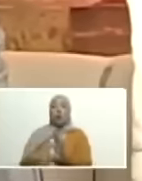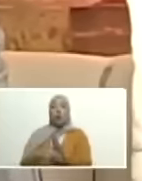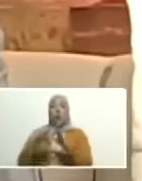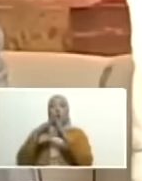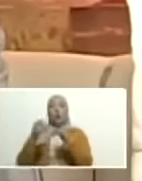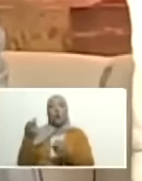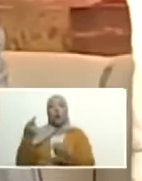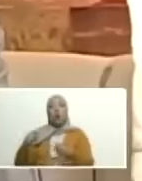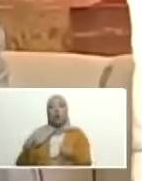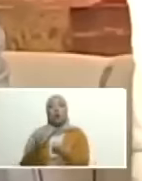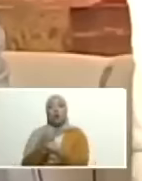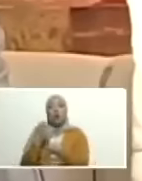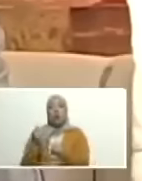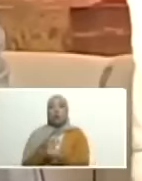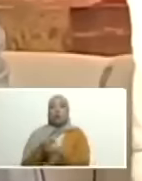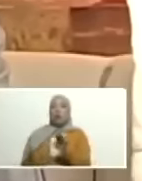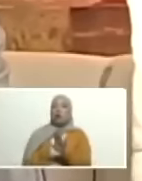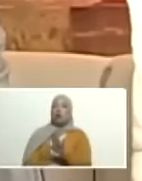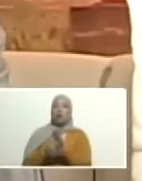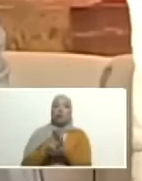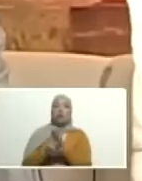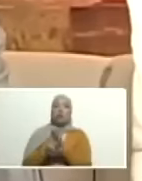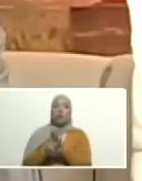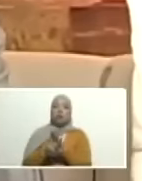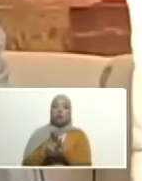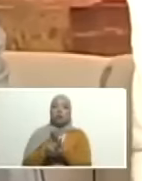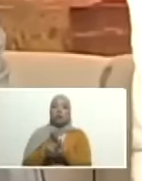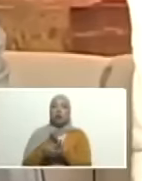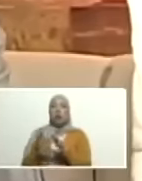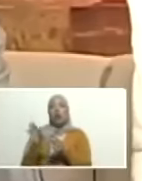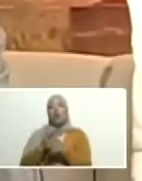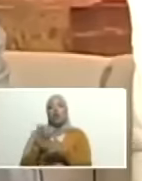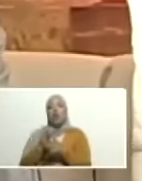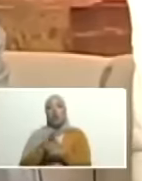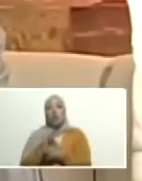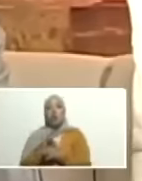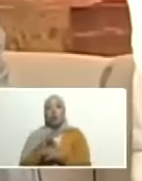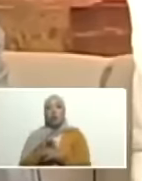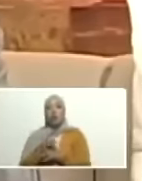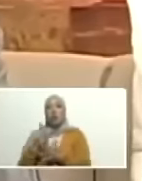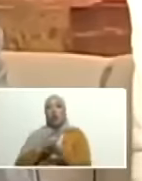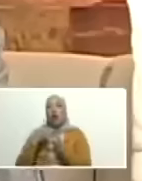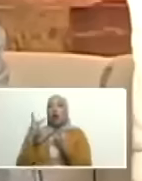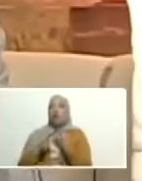las sanciones ilegales y criminales, en función de un plan de recuperación social